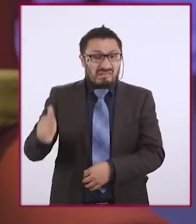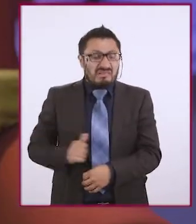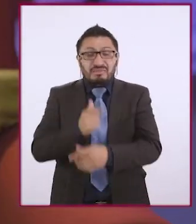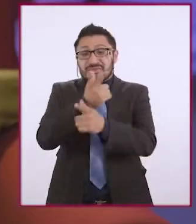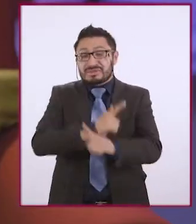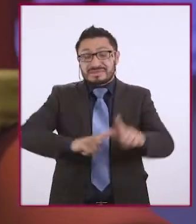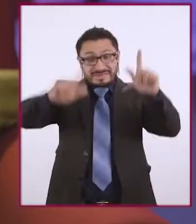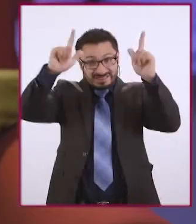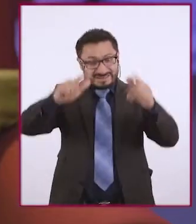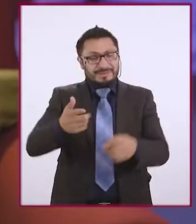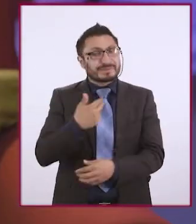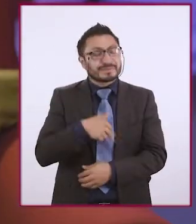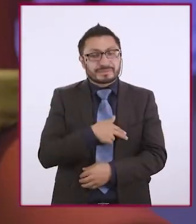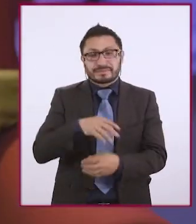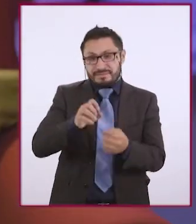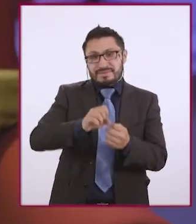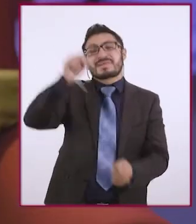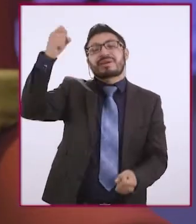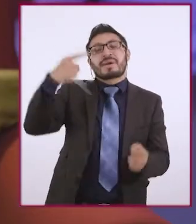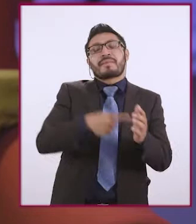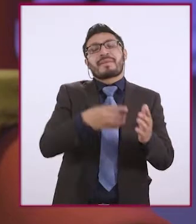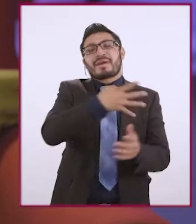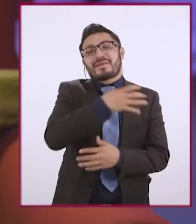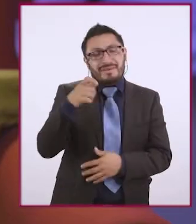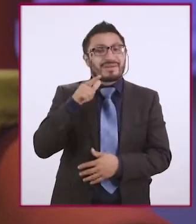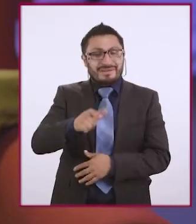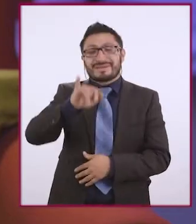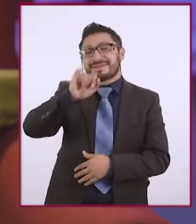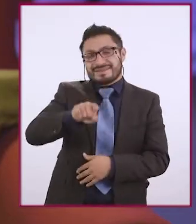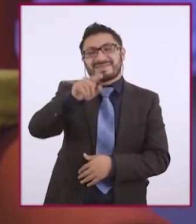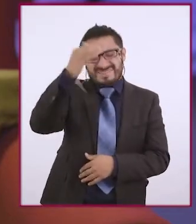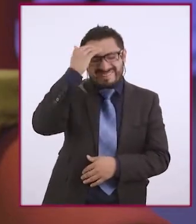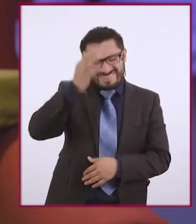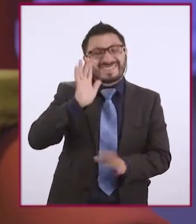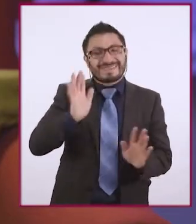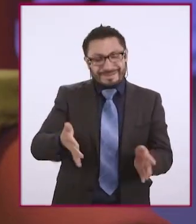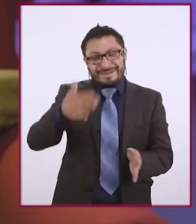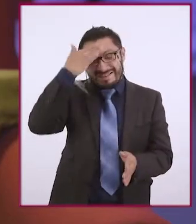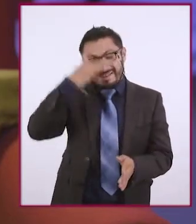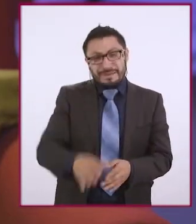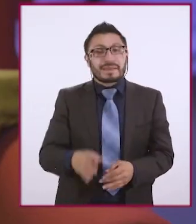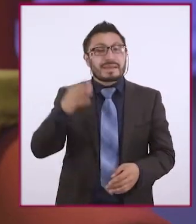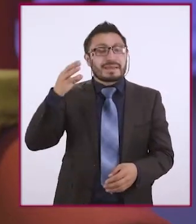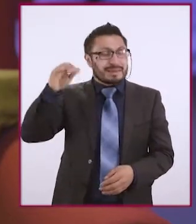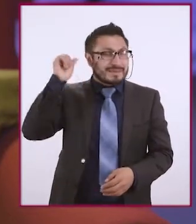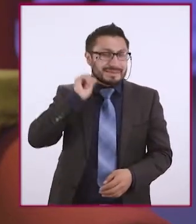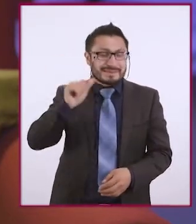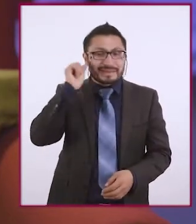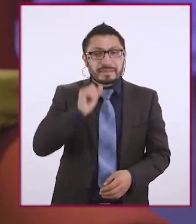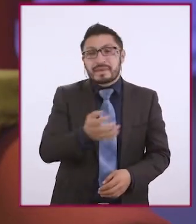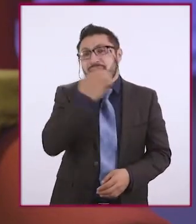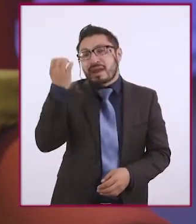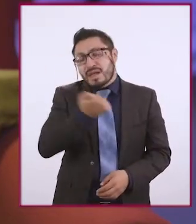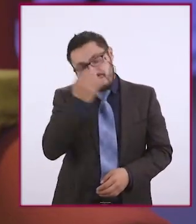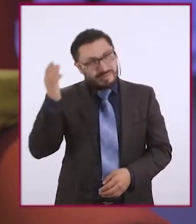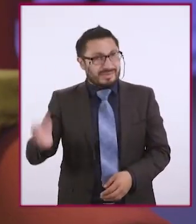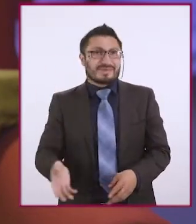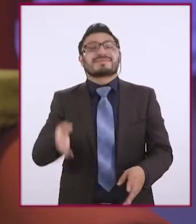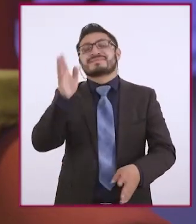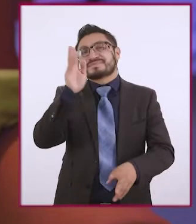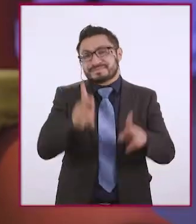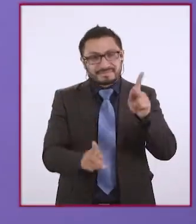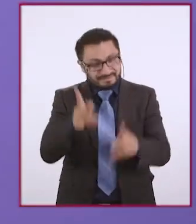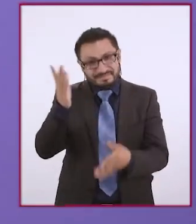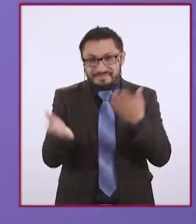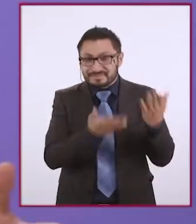de 1917. Sí, ya sé que la conocen, que han oído hablar de ella durante casi toda su vida escolar. Pero, ¿cómo es que este libro nos